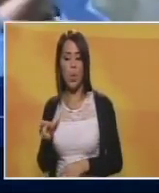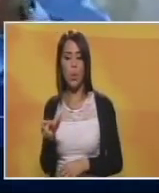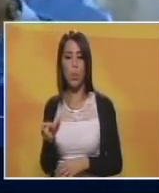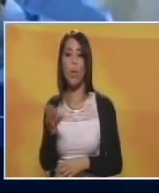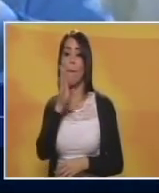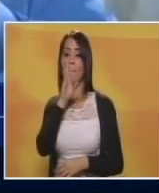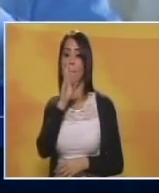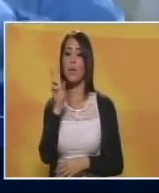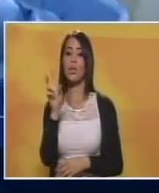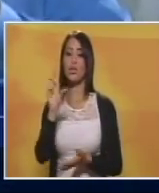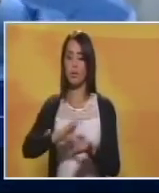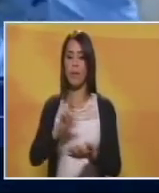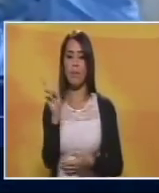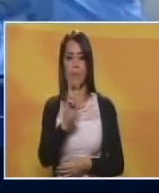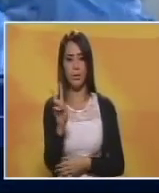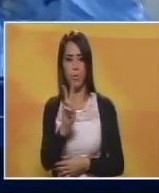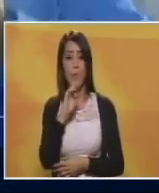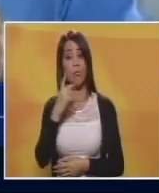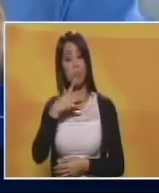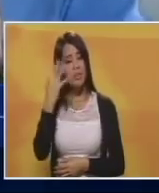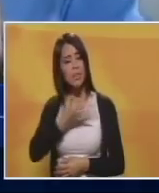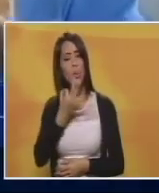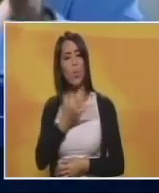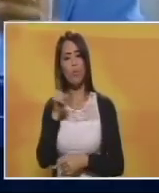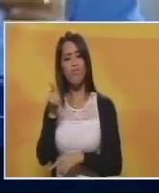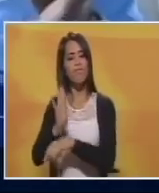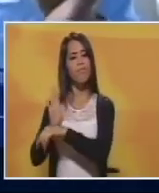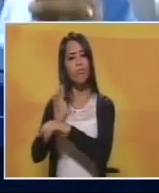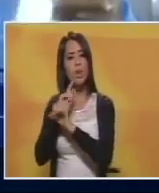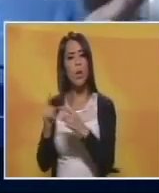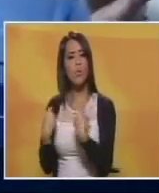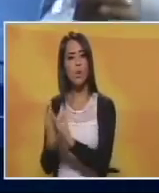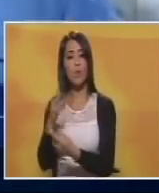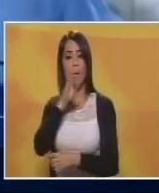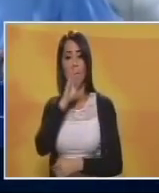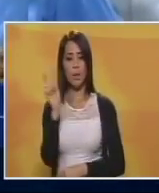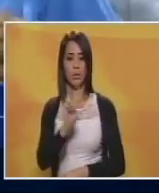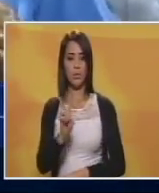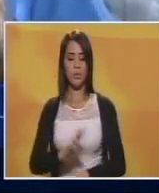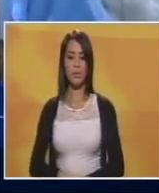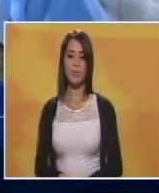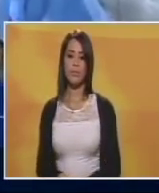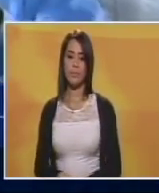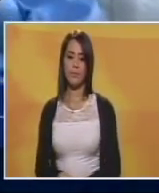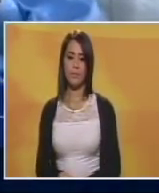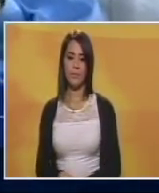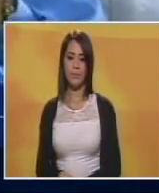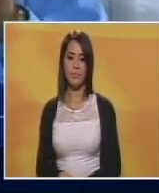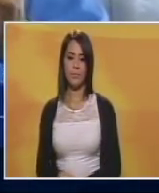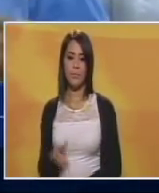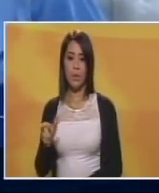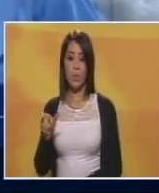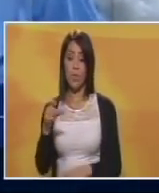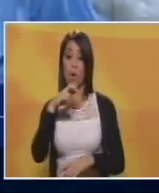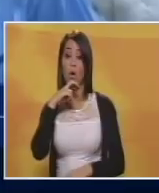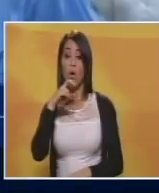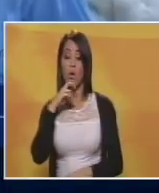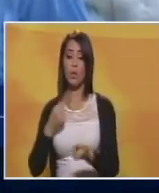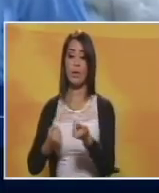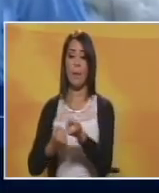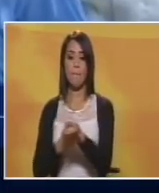de Venezuela. Lo tengo seguro en el Banco Central de Venezuela. Es el lingotico que